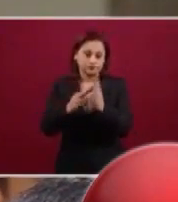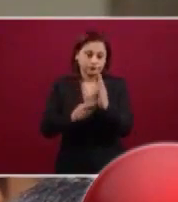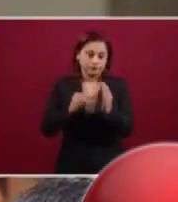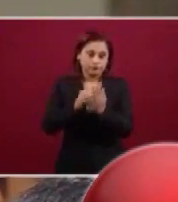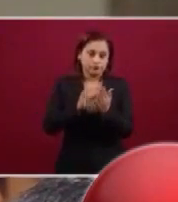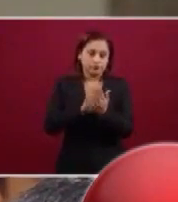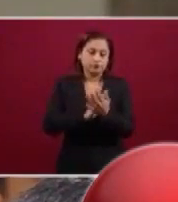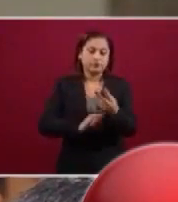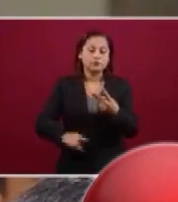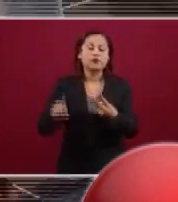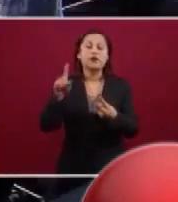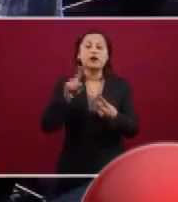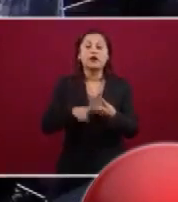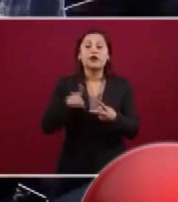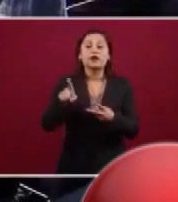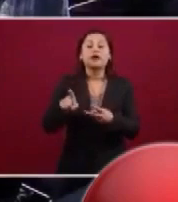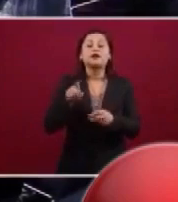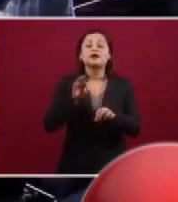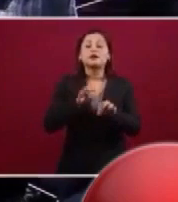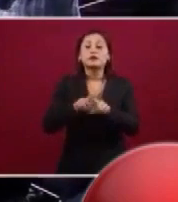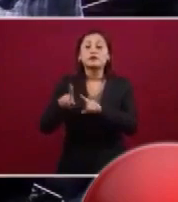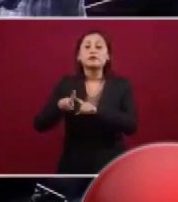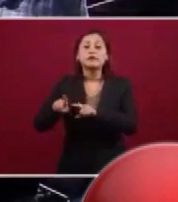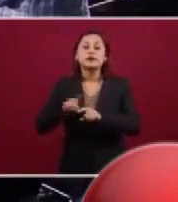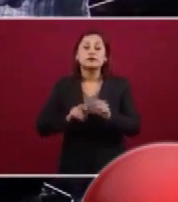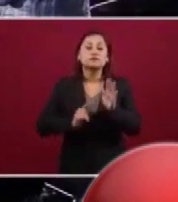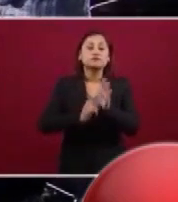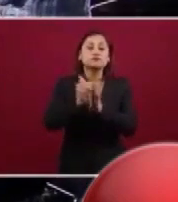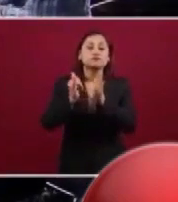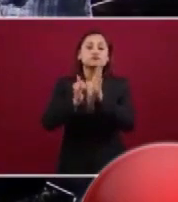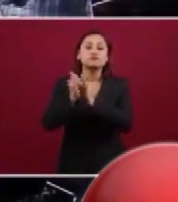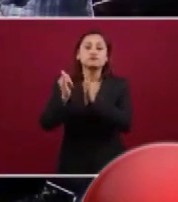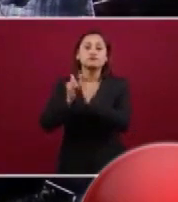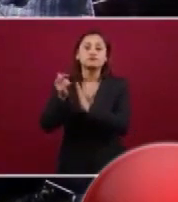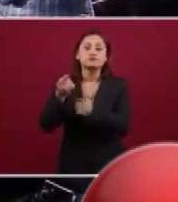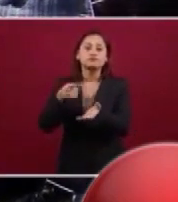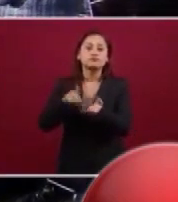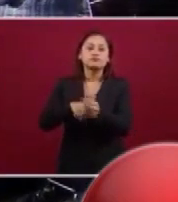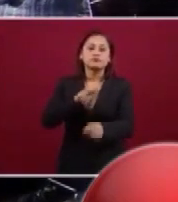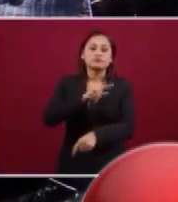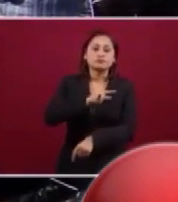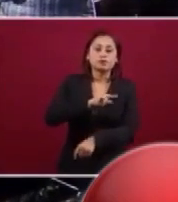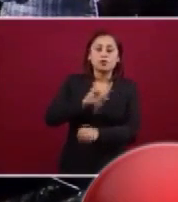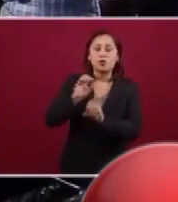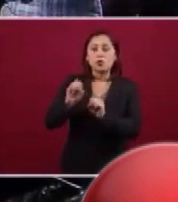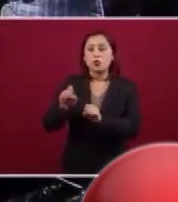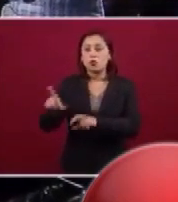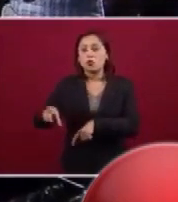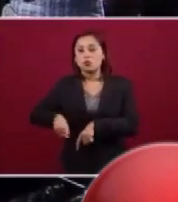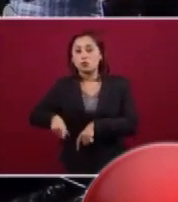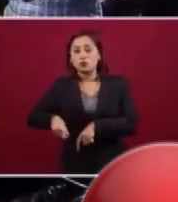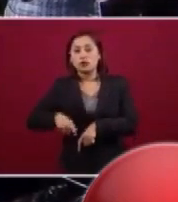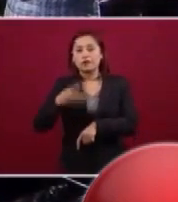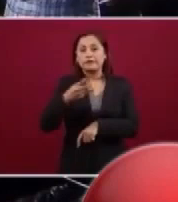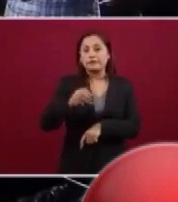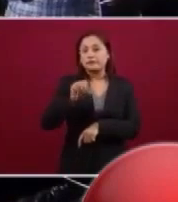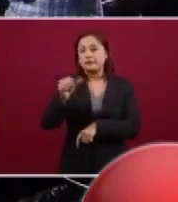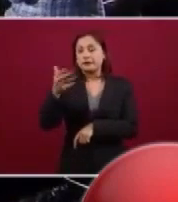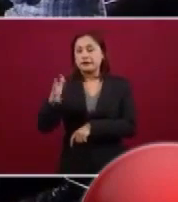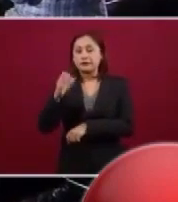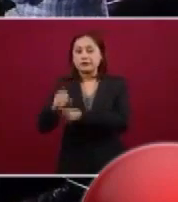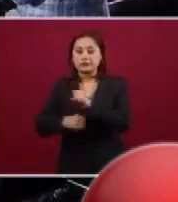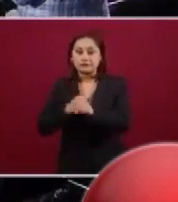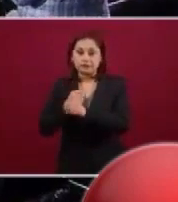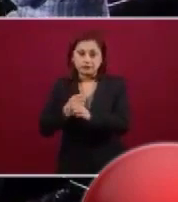cualquier medio la ejecución de trabajos u obras privadas o públicas, de 6 a 13 años de prisión. Impedir el acceso a maquinarias para